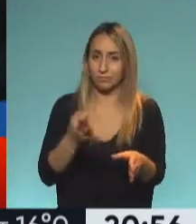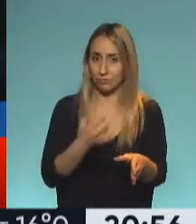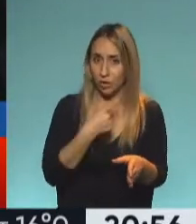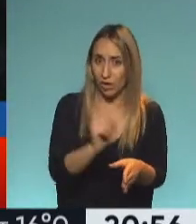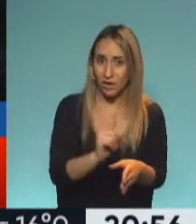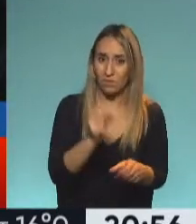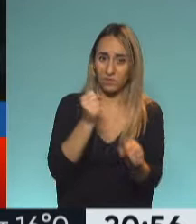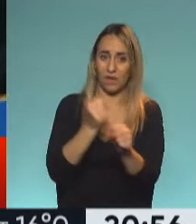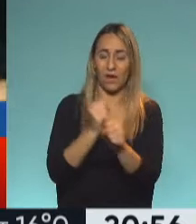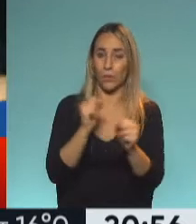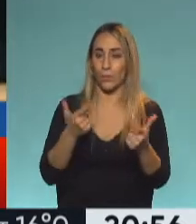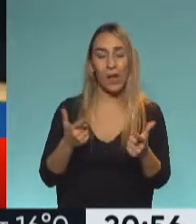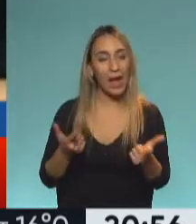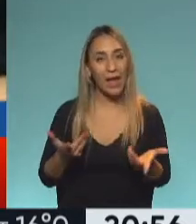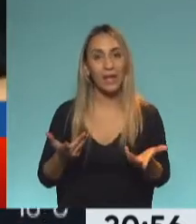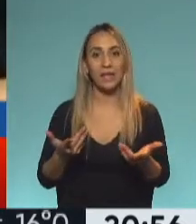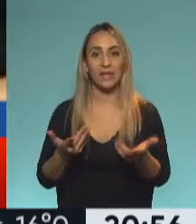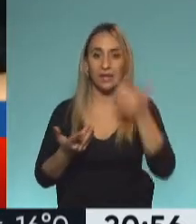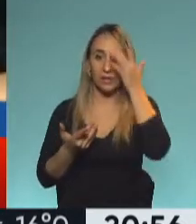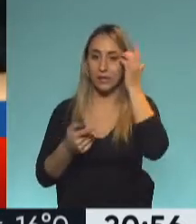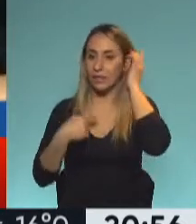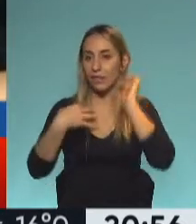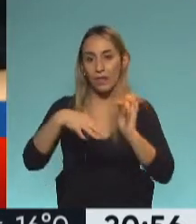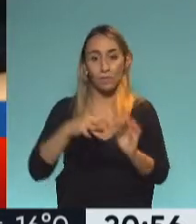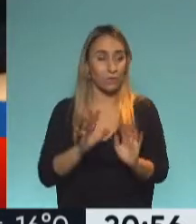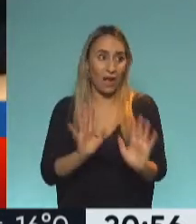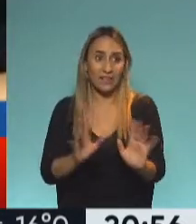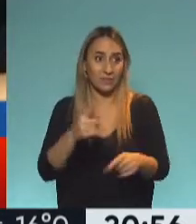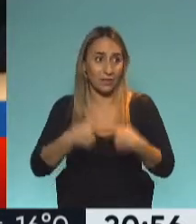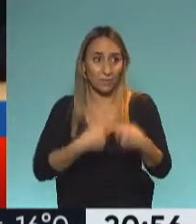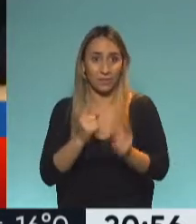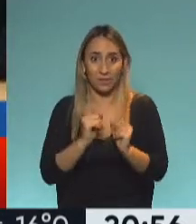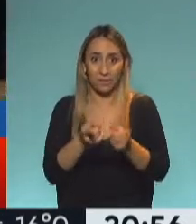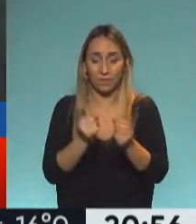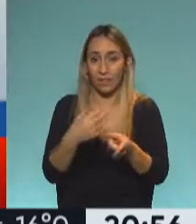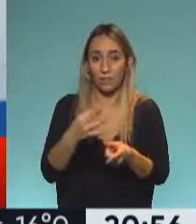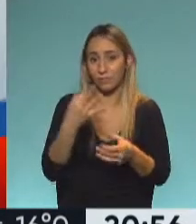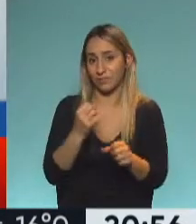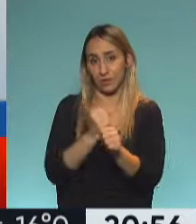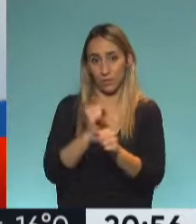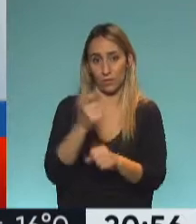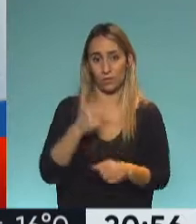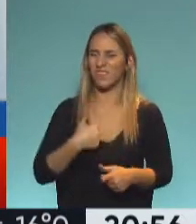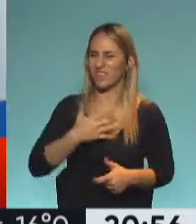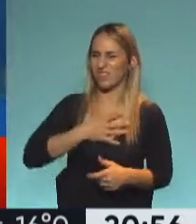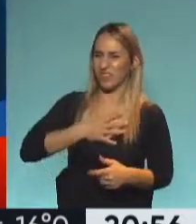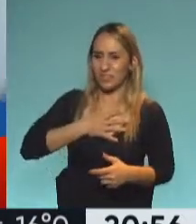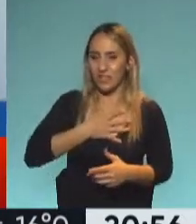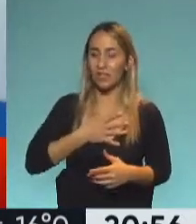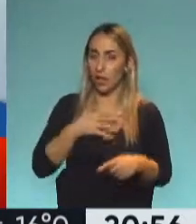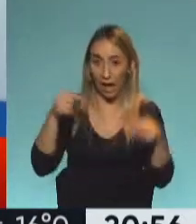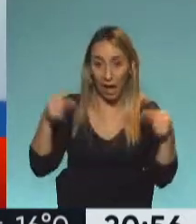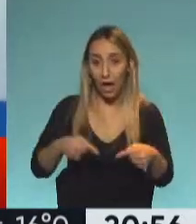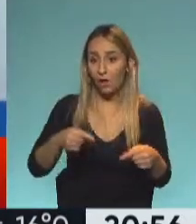no hay laburo y tenemos que permanecer siempre así que no hay trabajo. Yo siento que es lo más perfecto que podemos hacer